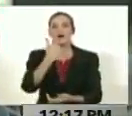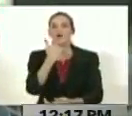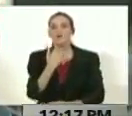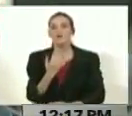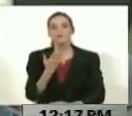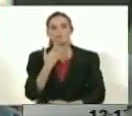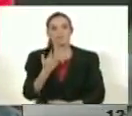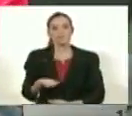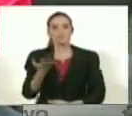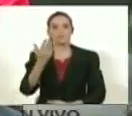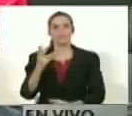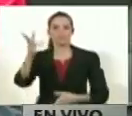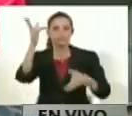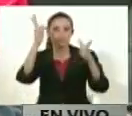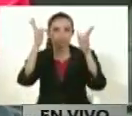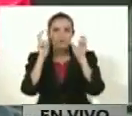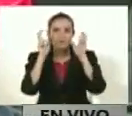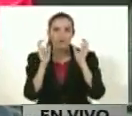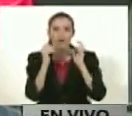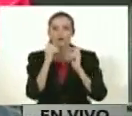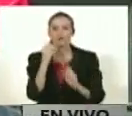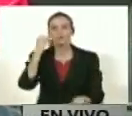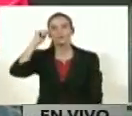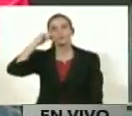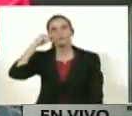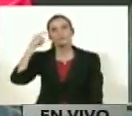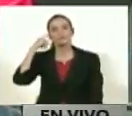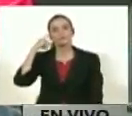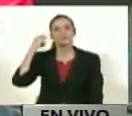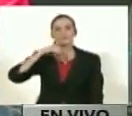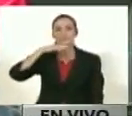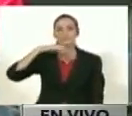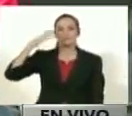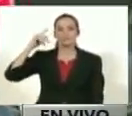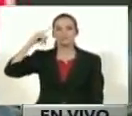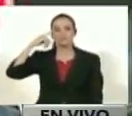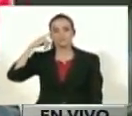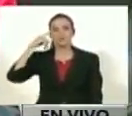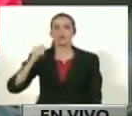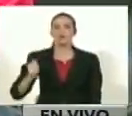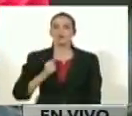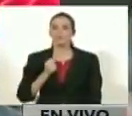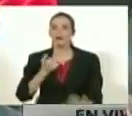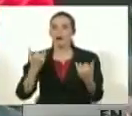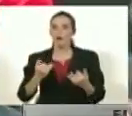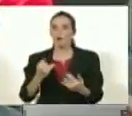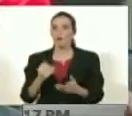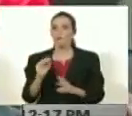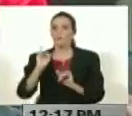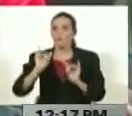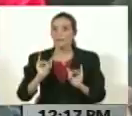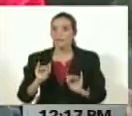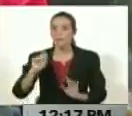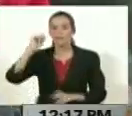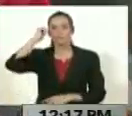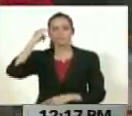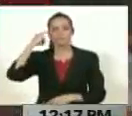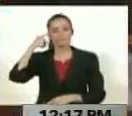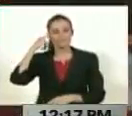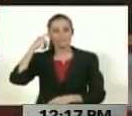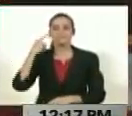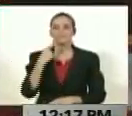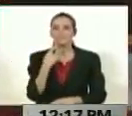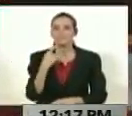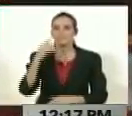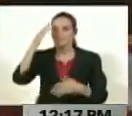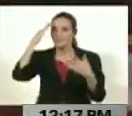presidente, lo estaba oyendo y me estaba haciendo recordar y aprovechemos para, dentro de esos recuerdos, enviar